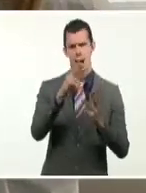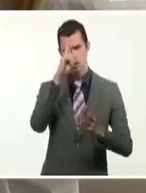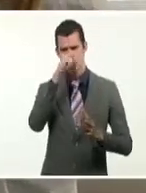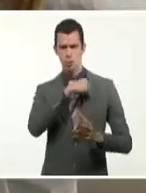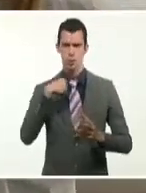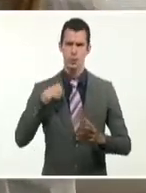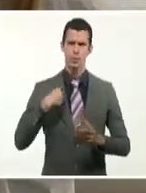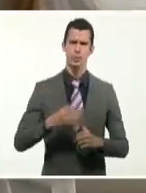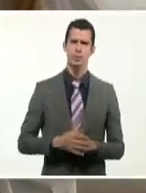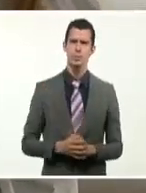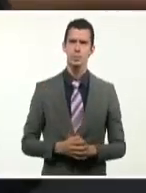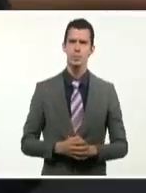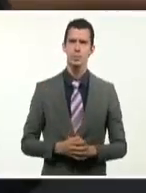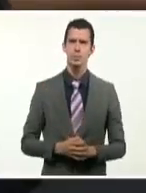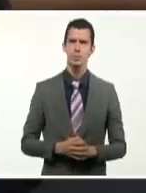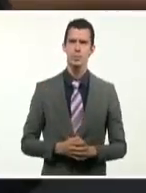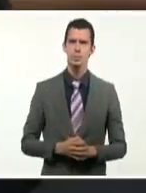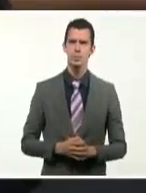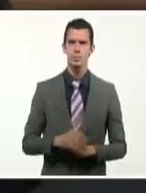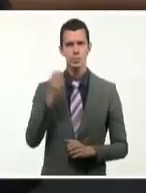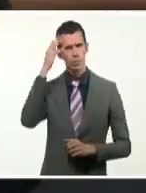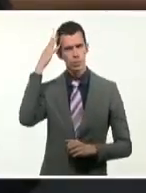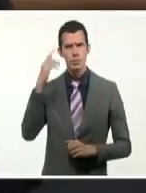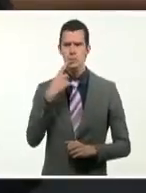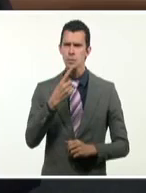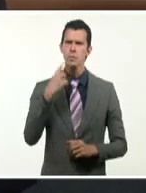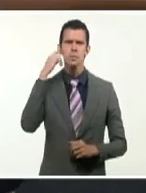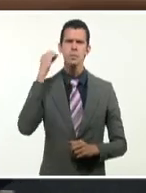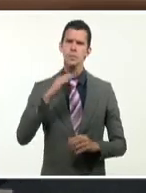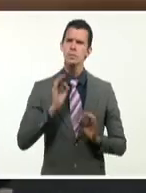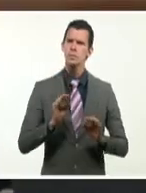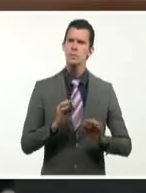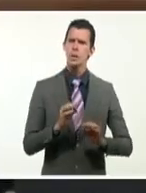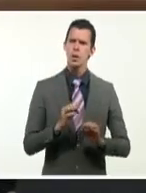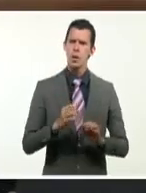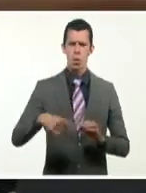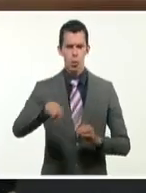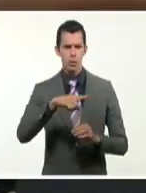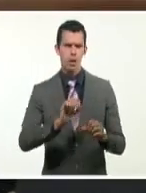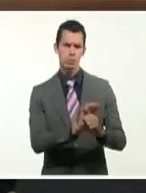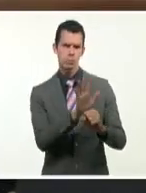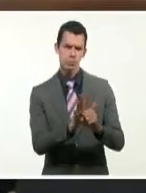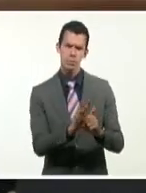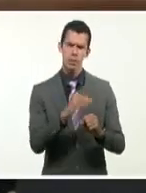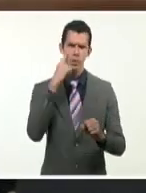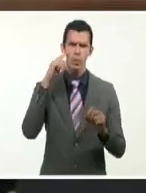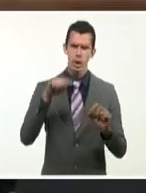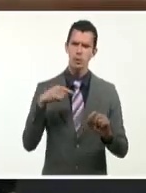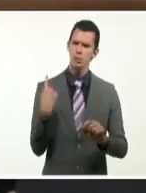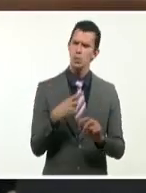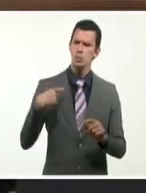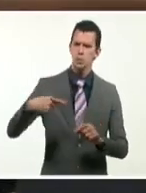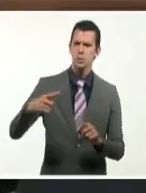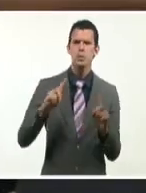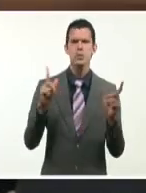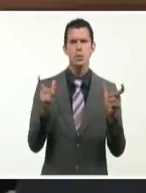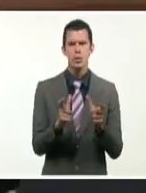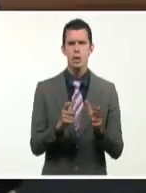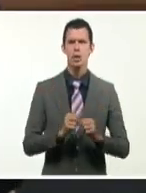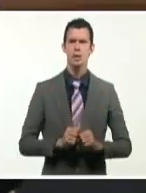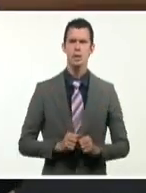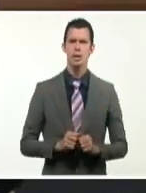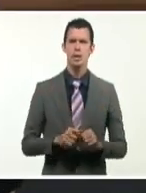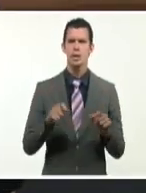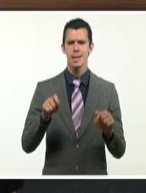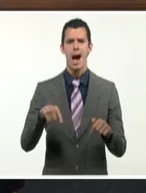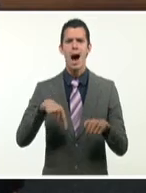el puesto de dirección para el enfrentamiento a la COVID-19, recibimos al